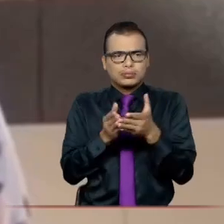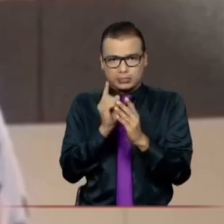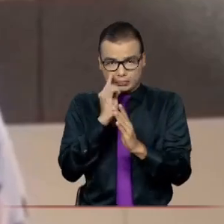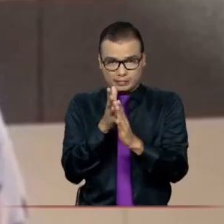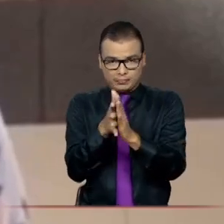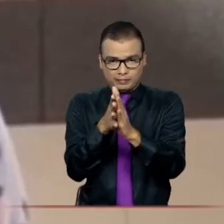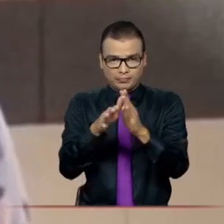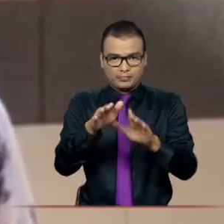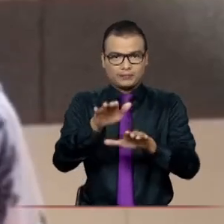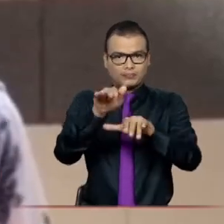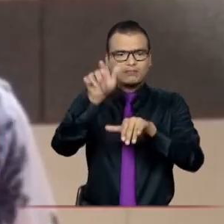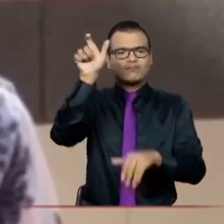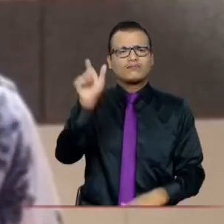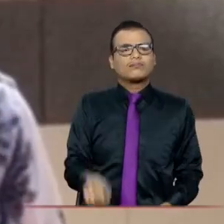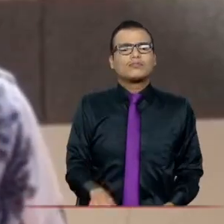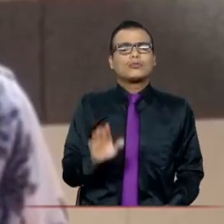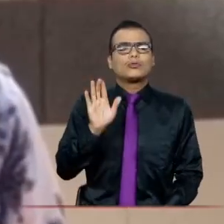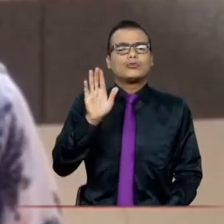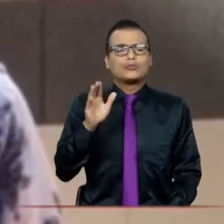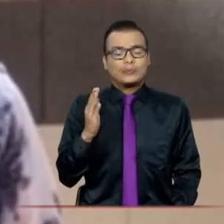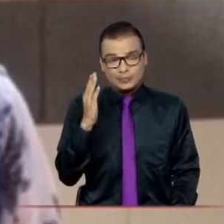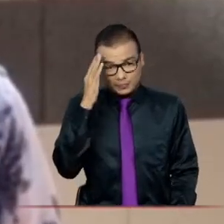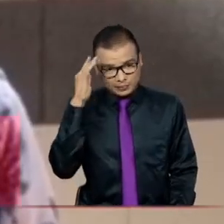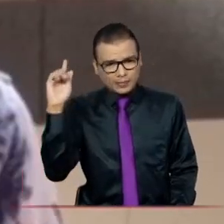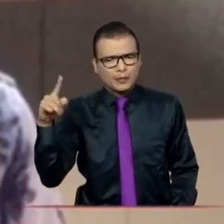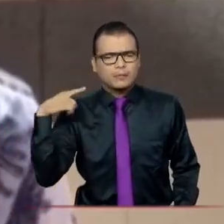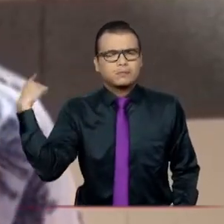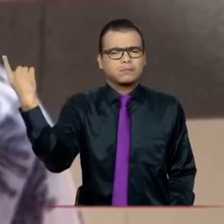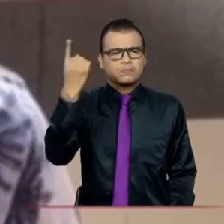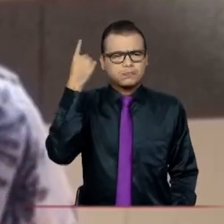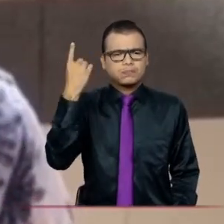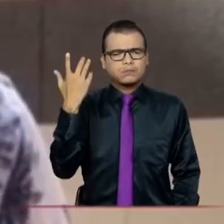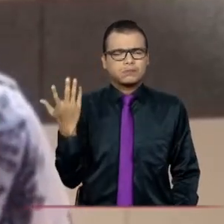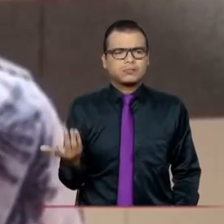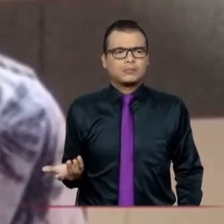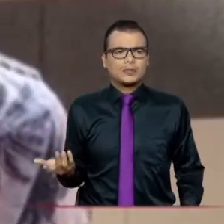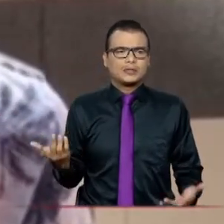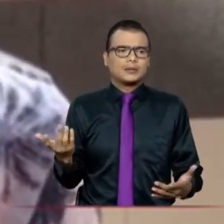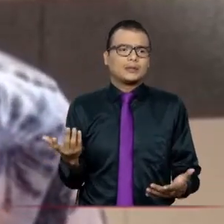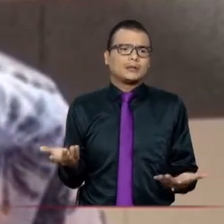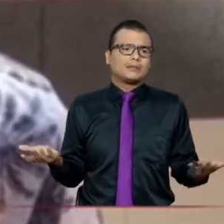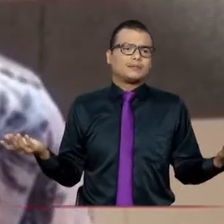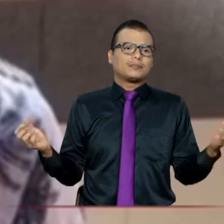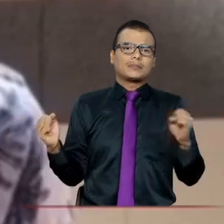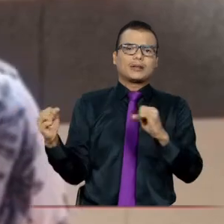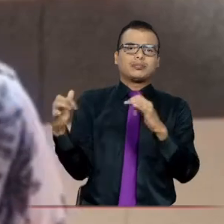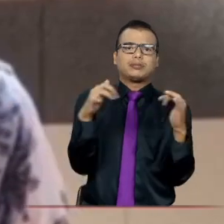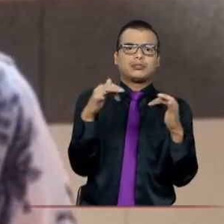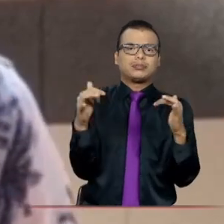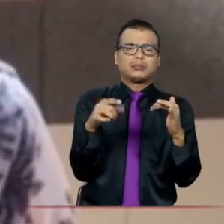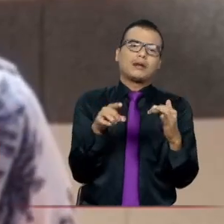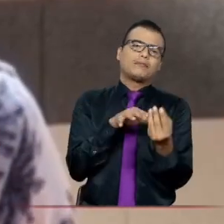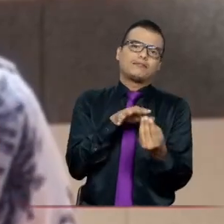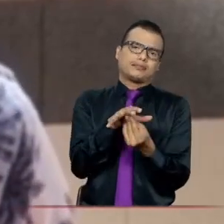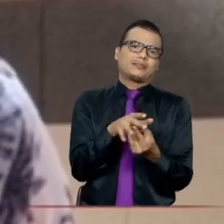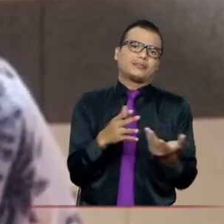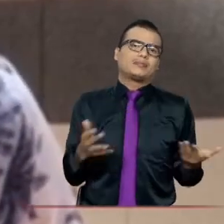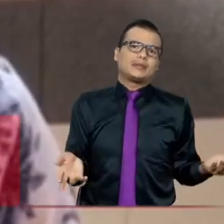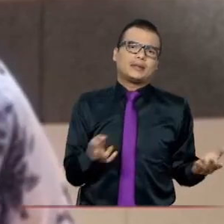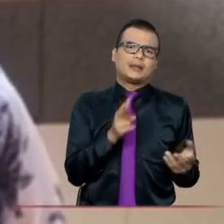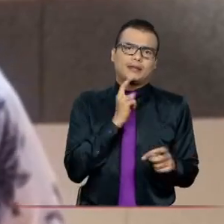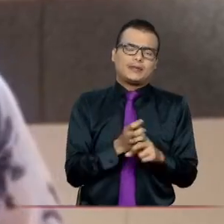La generación, digamos, del conflicto ya es fuerte, pues ya no se puede enviar carga. Y eso, por supuesto, va a